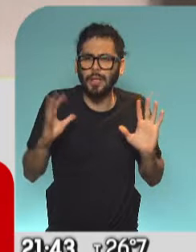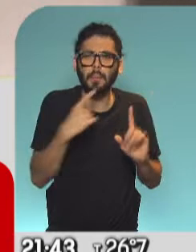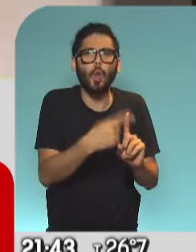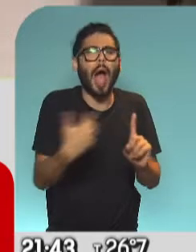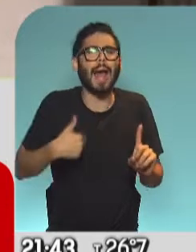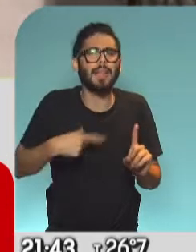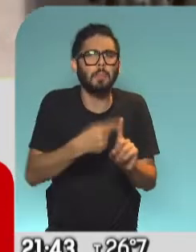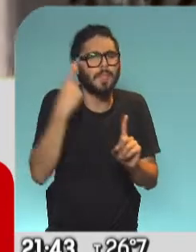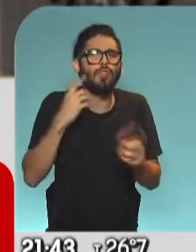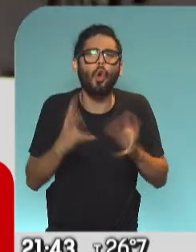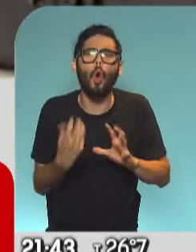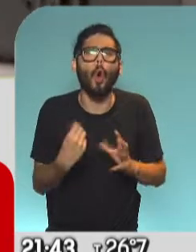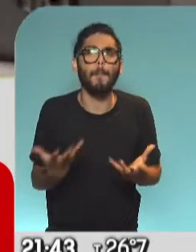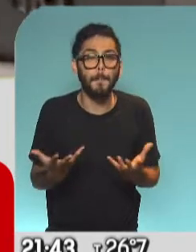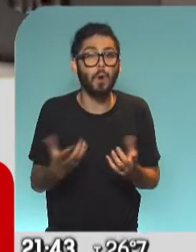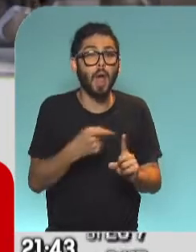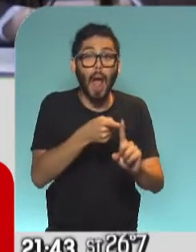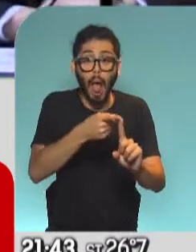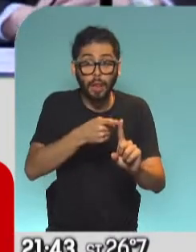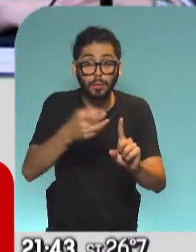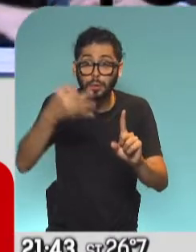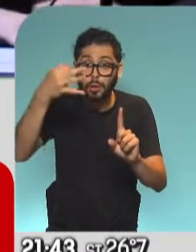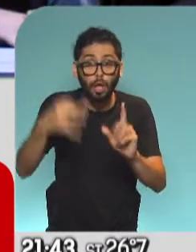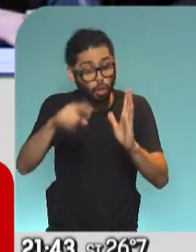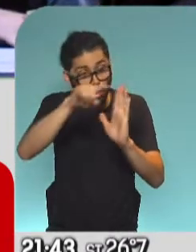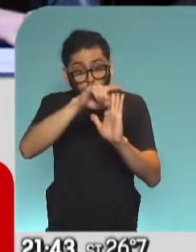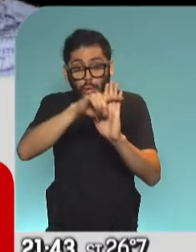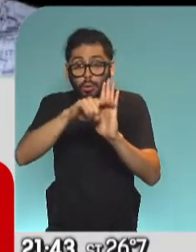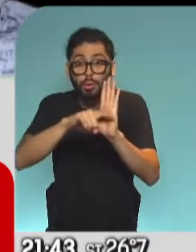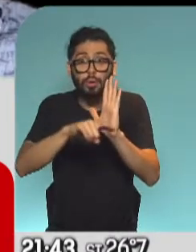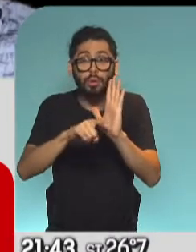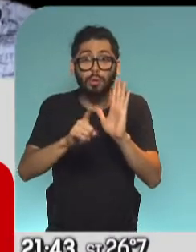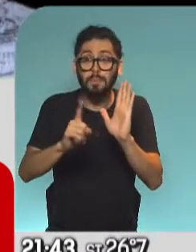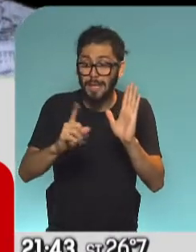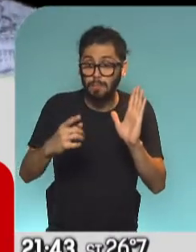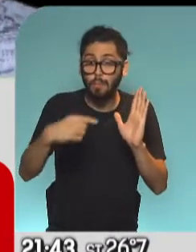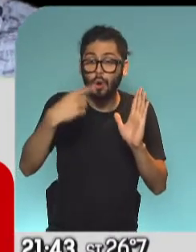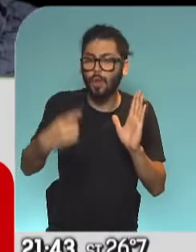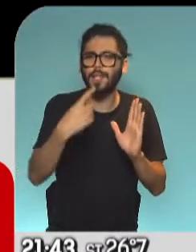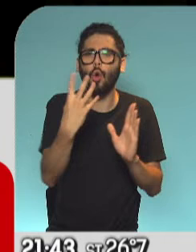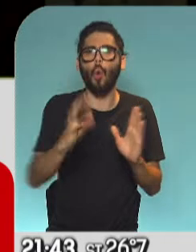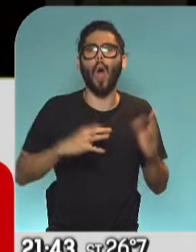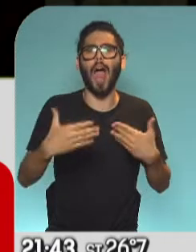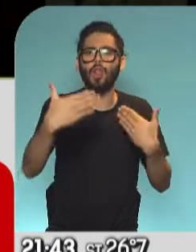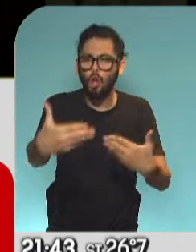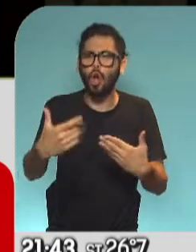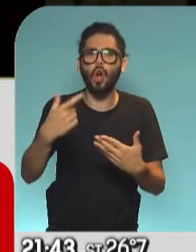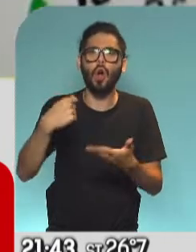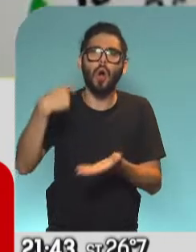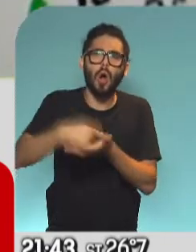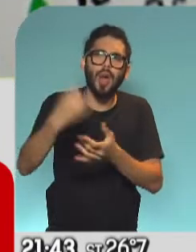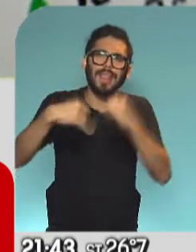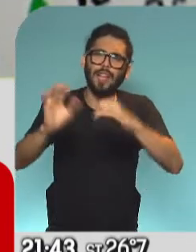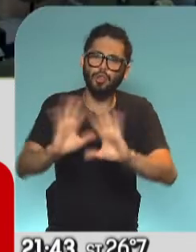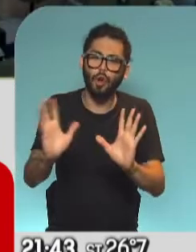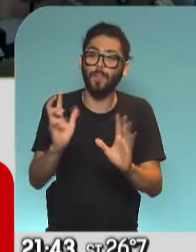Argentina, qué es lo que habría que hacer, bueno, me baja directamente todo el plan de lo que debería hacerse: 4 años de espera, no pagar capital e intereses, cada dólar que se